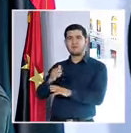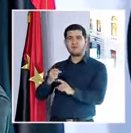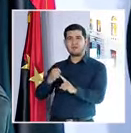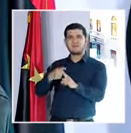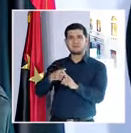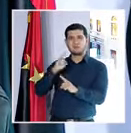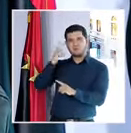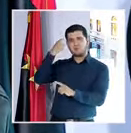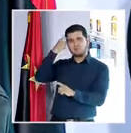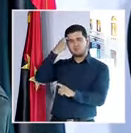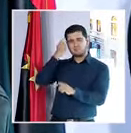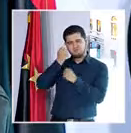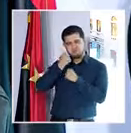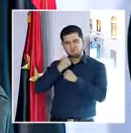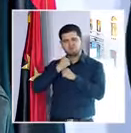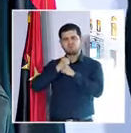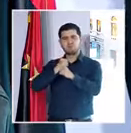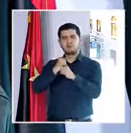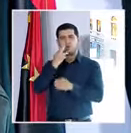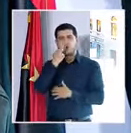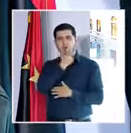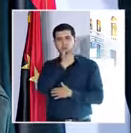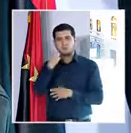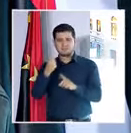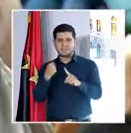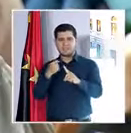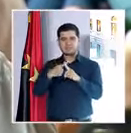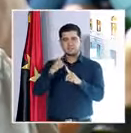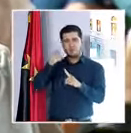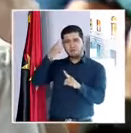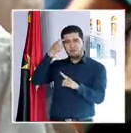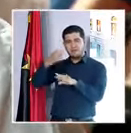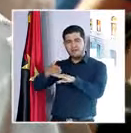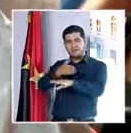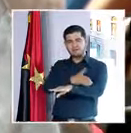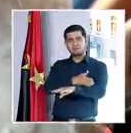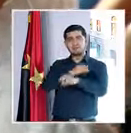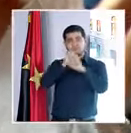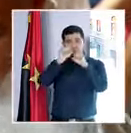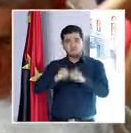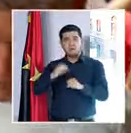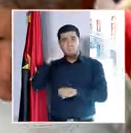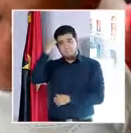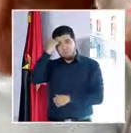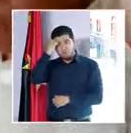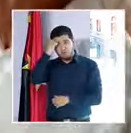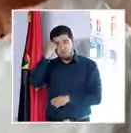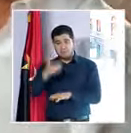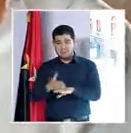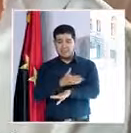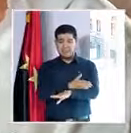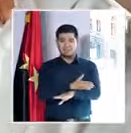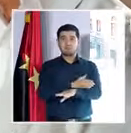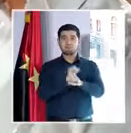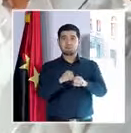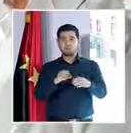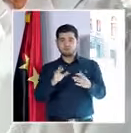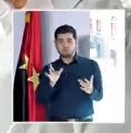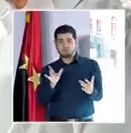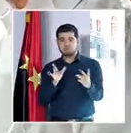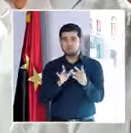y el compromiso y la voluntad de William Villamizar para que esos maestros en el periodo pasado